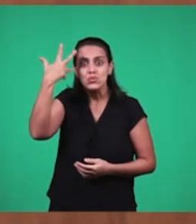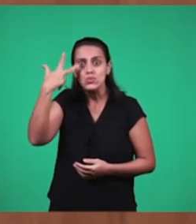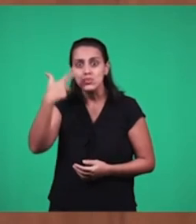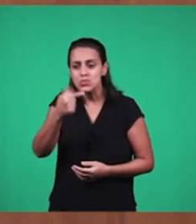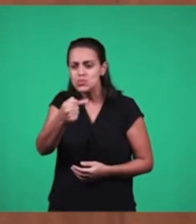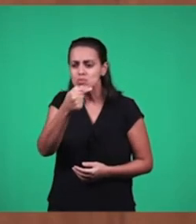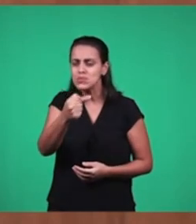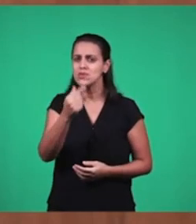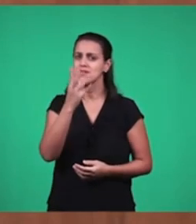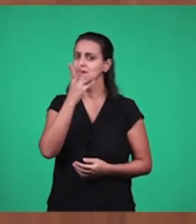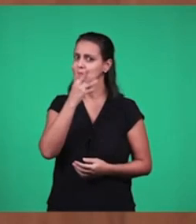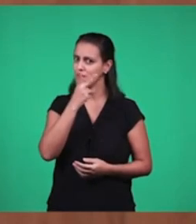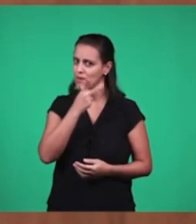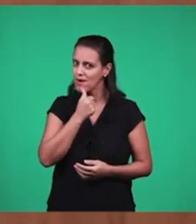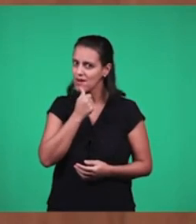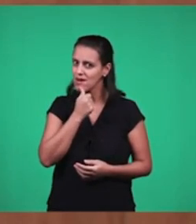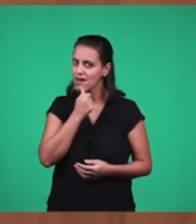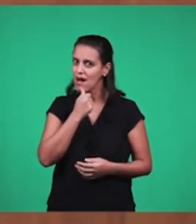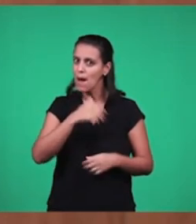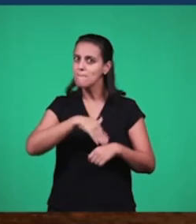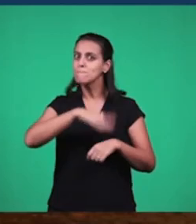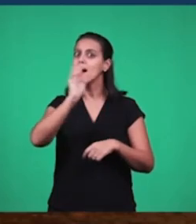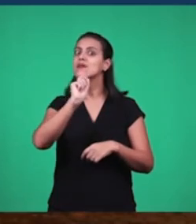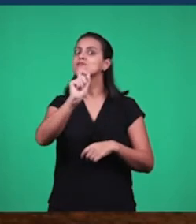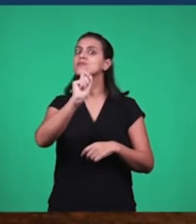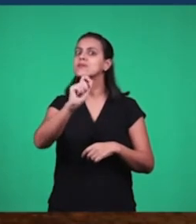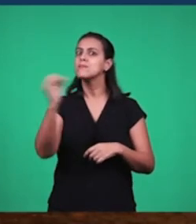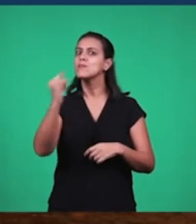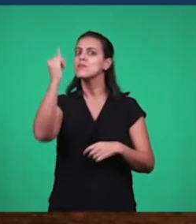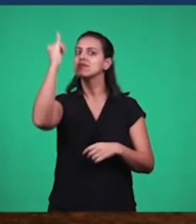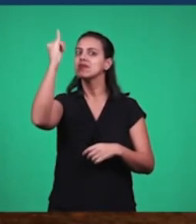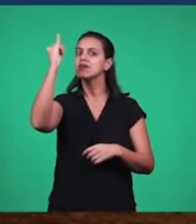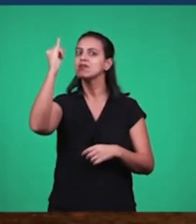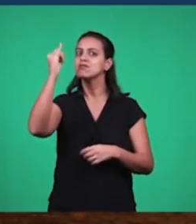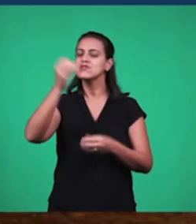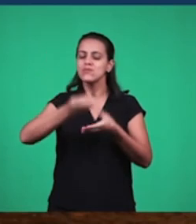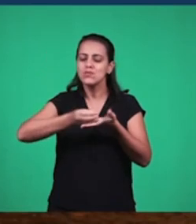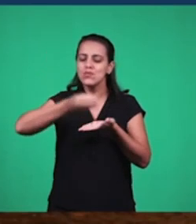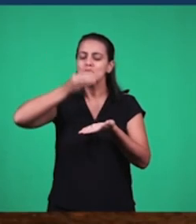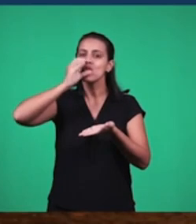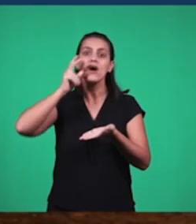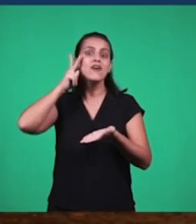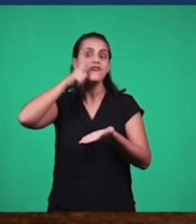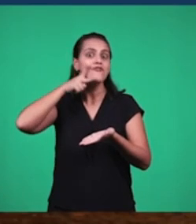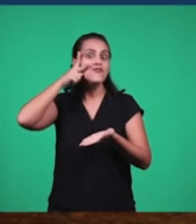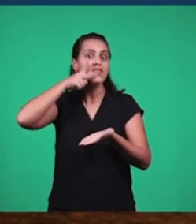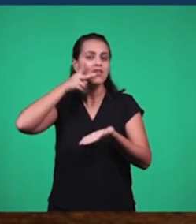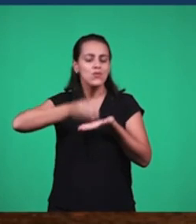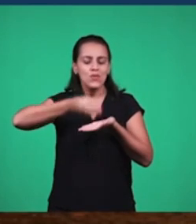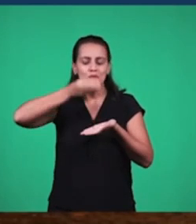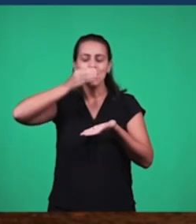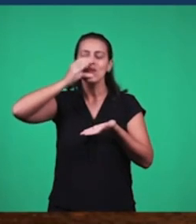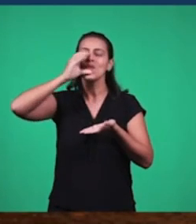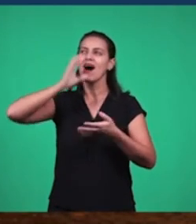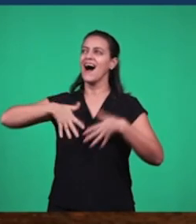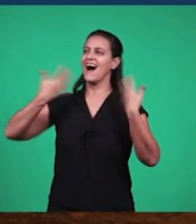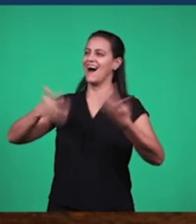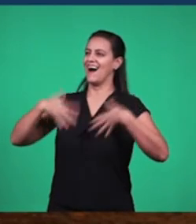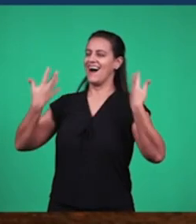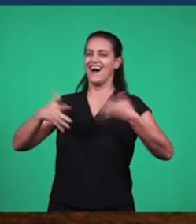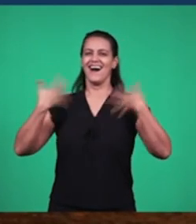el principal elemento de la fiesta era el vino, que era servido para la alegría de los